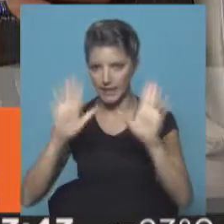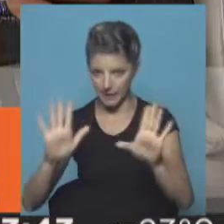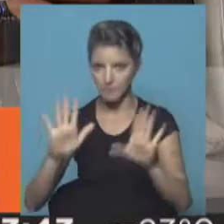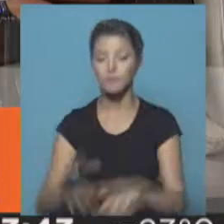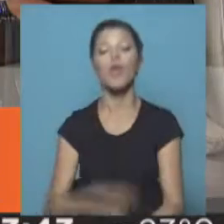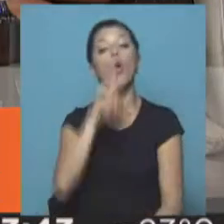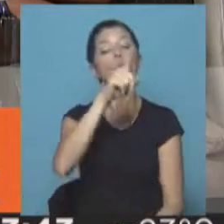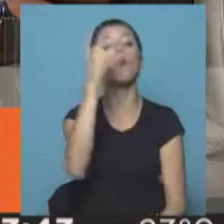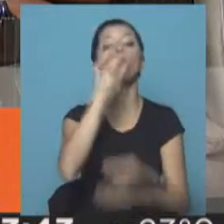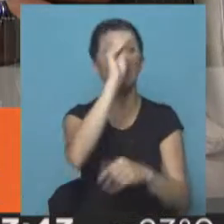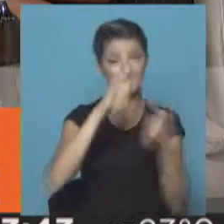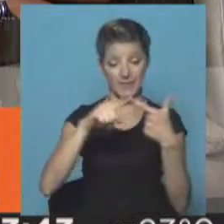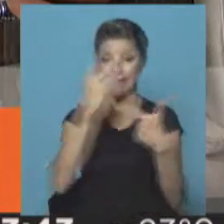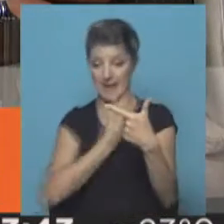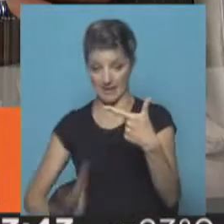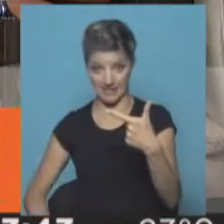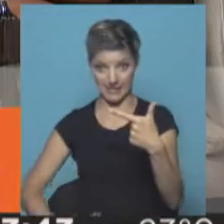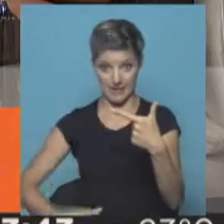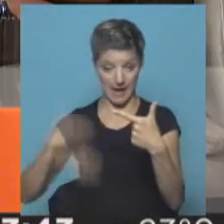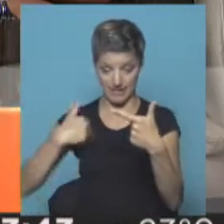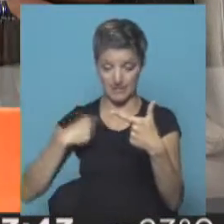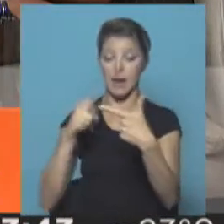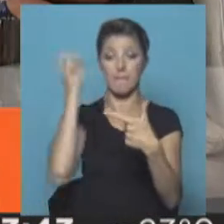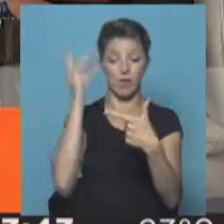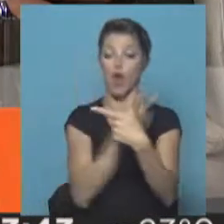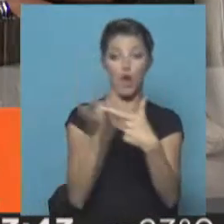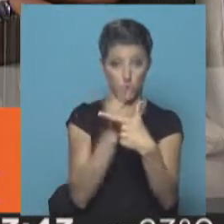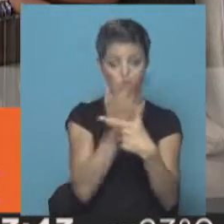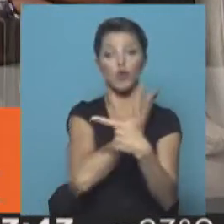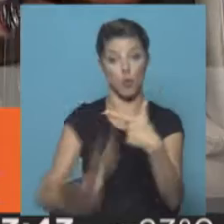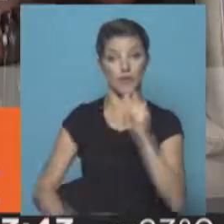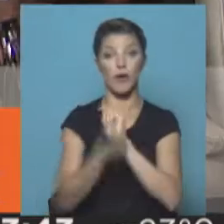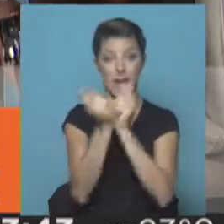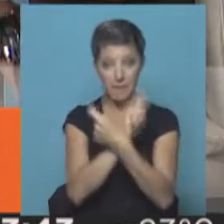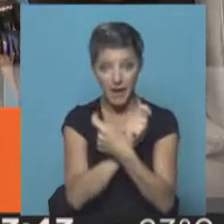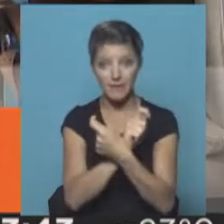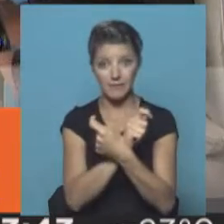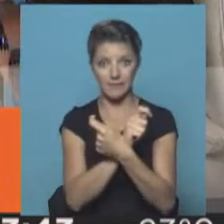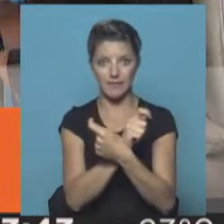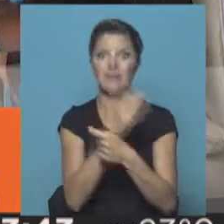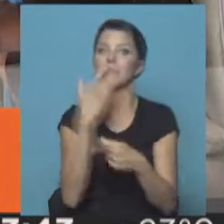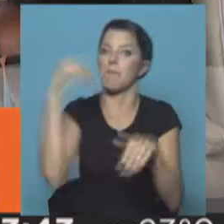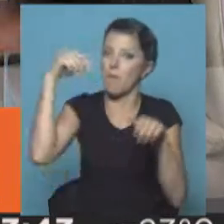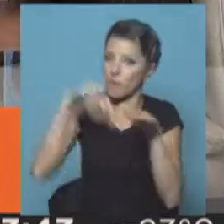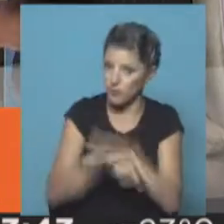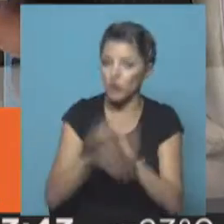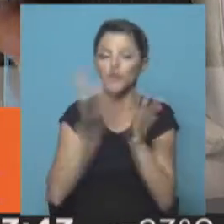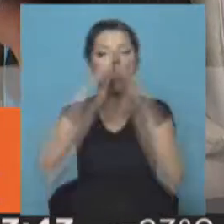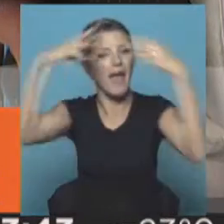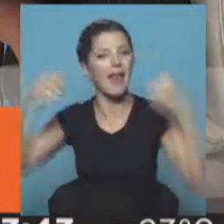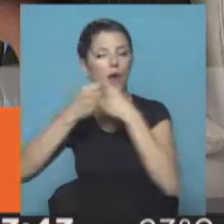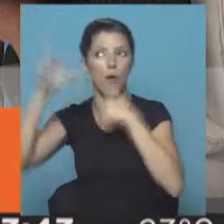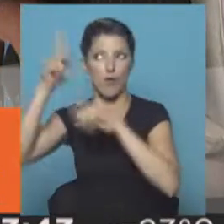en Brasil y en la Argentina hizo reverdecer lo que tiene que ver con nuestras diferencias. Con el tratado con la Unión